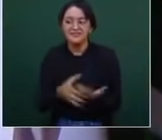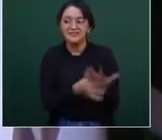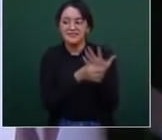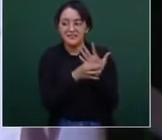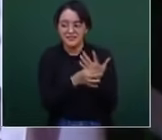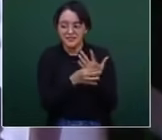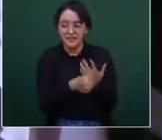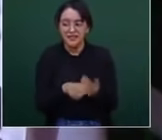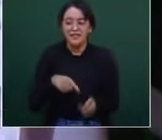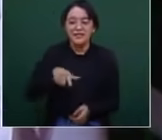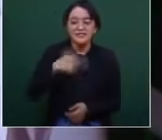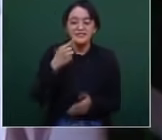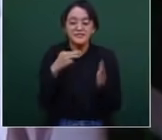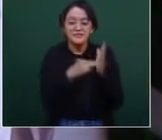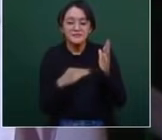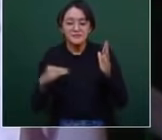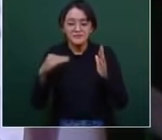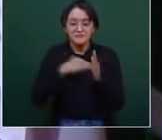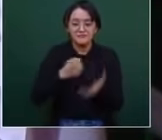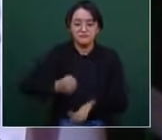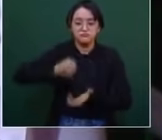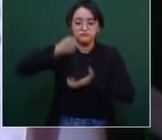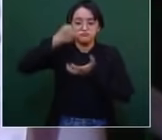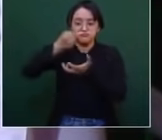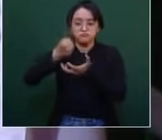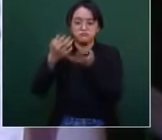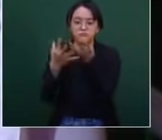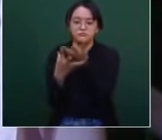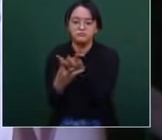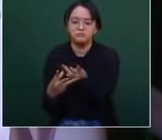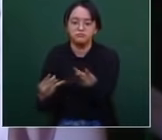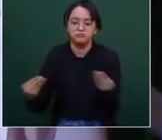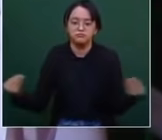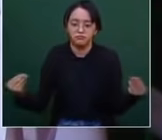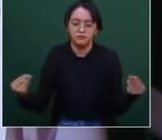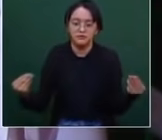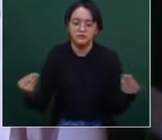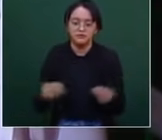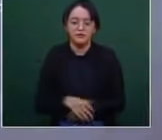Reyes Heroles, otro distinguido veracruzano,